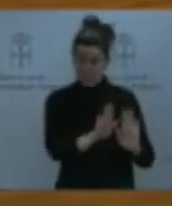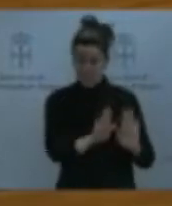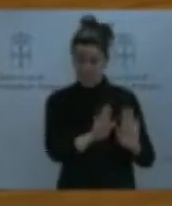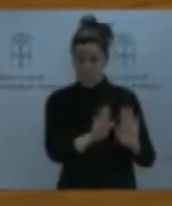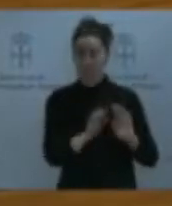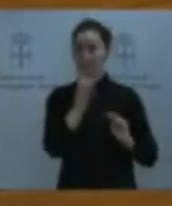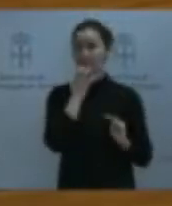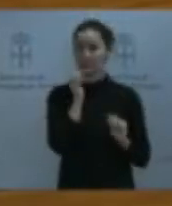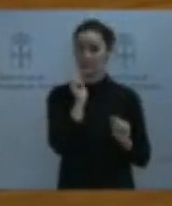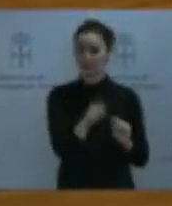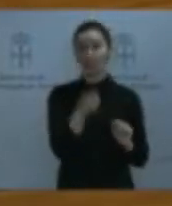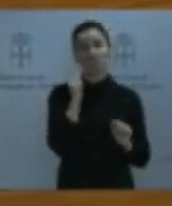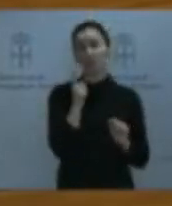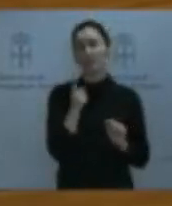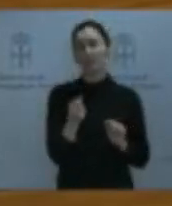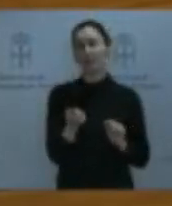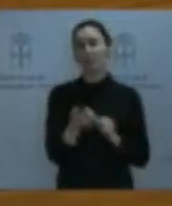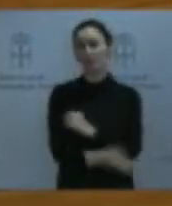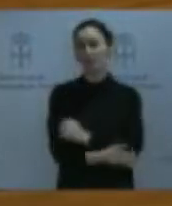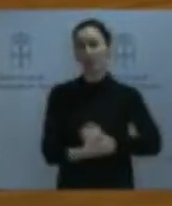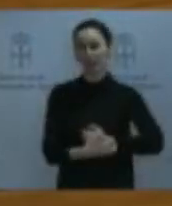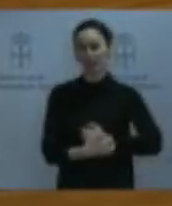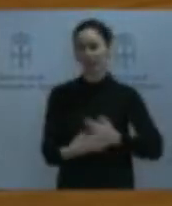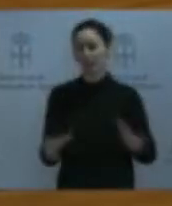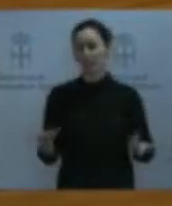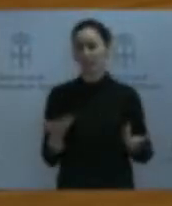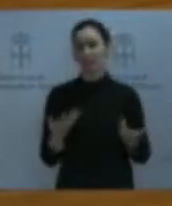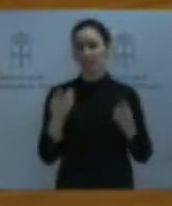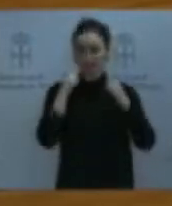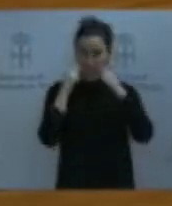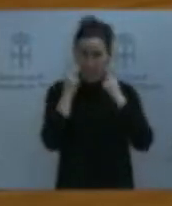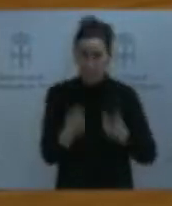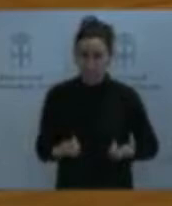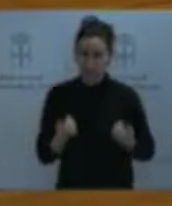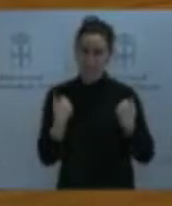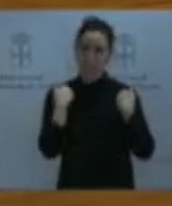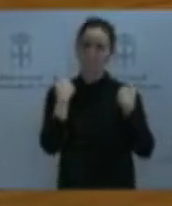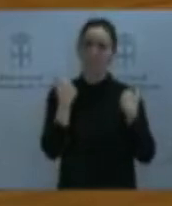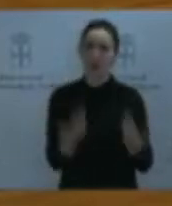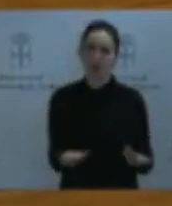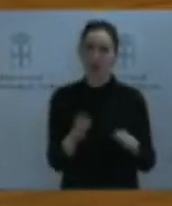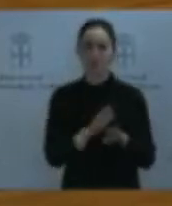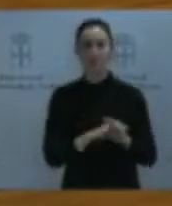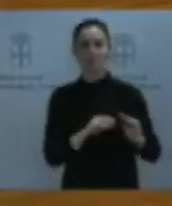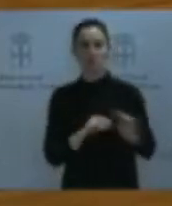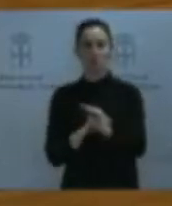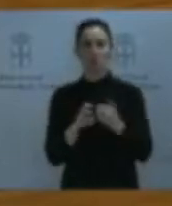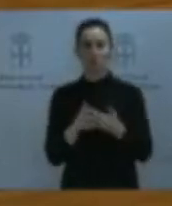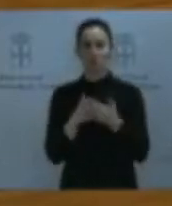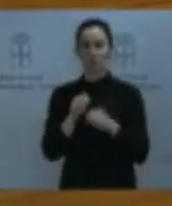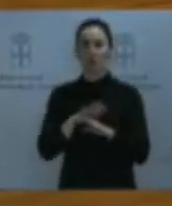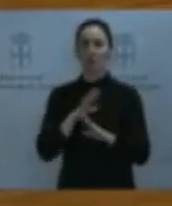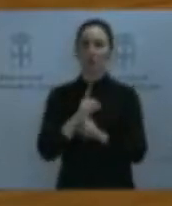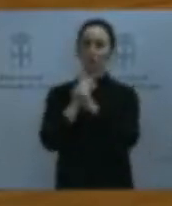pobre, así que seguiremos esforzándonos, tal y como se está haciendo, en luchar contra la violencia de género, contra la brecha salarial